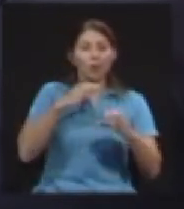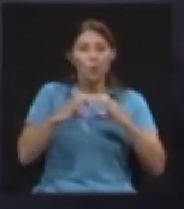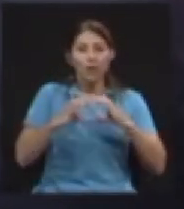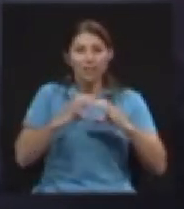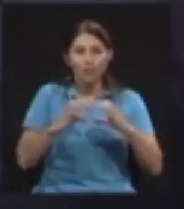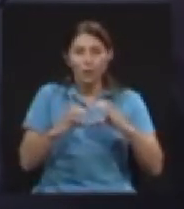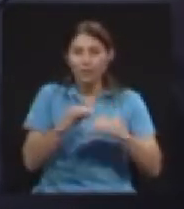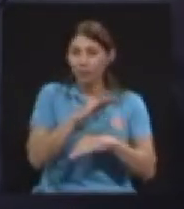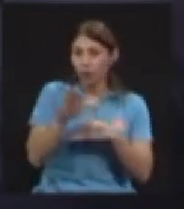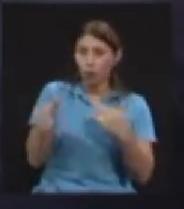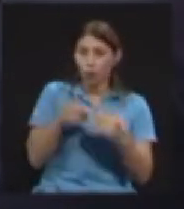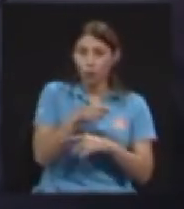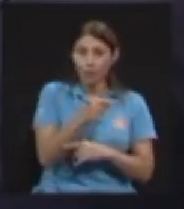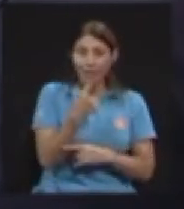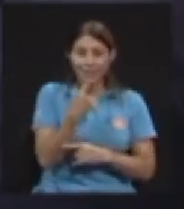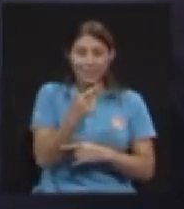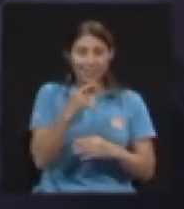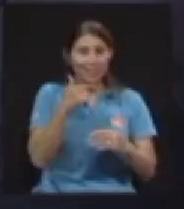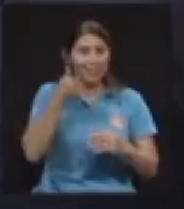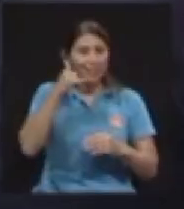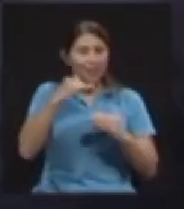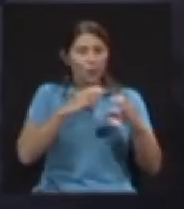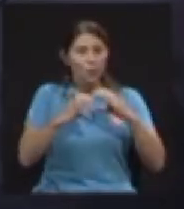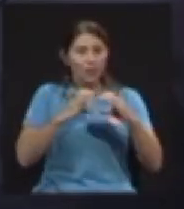de telecomunicaciones